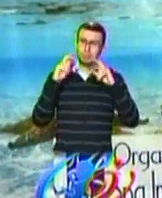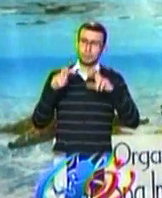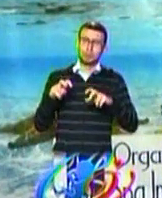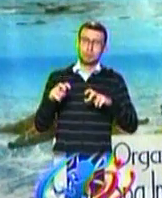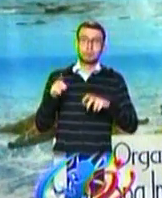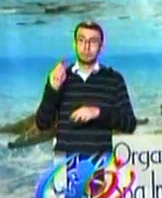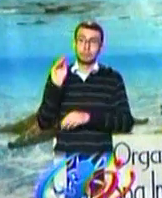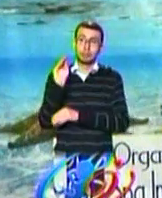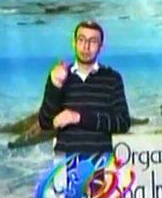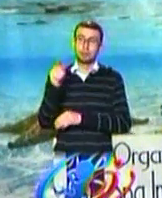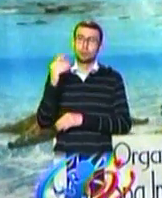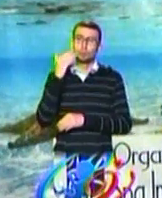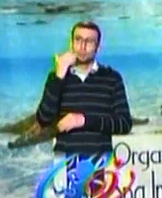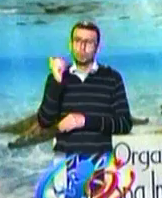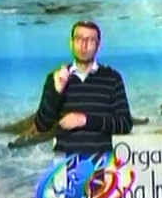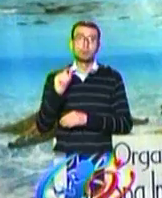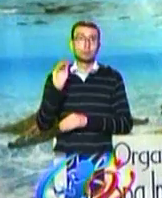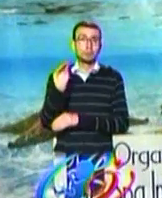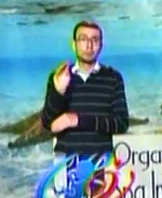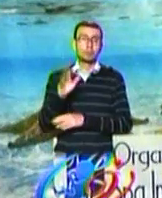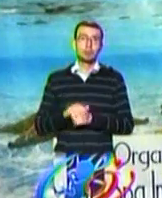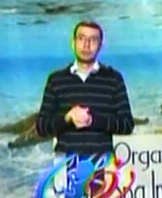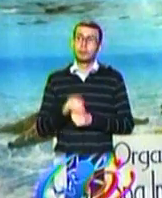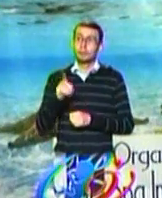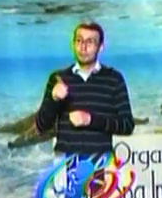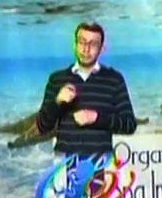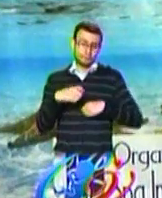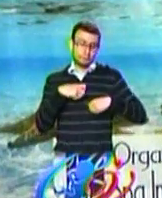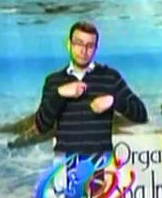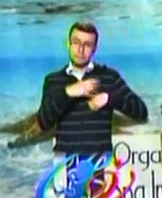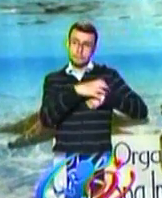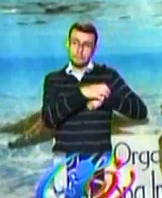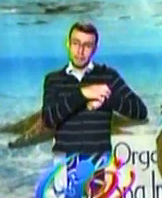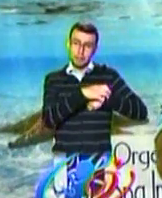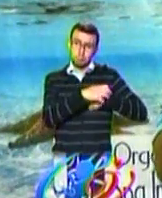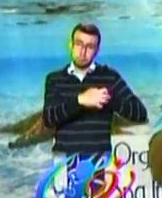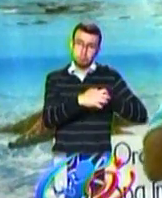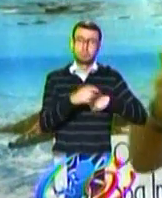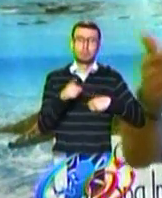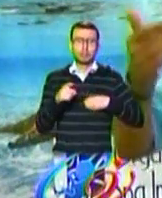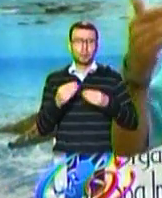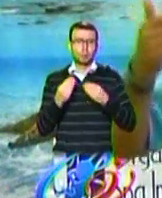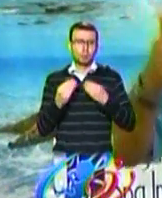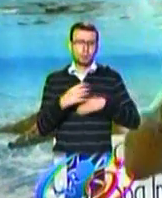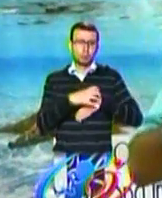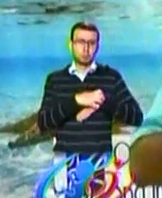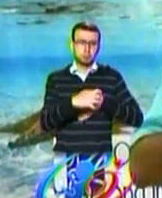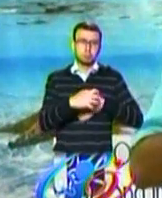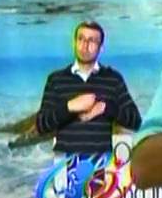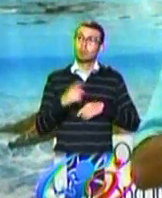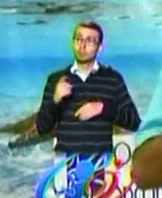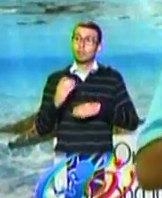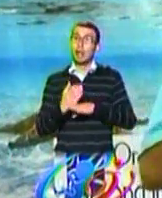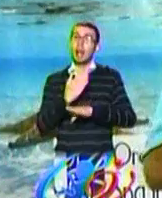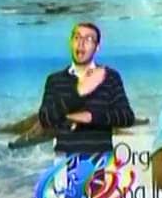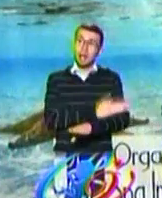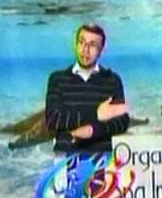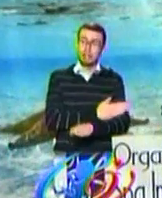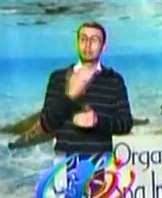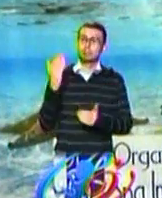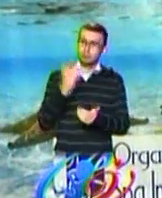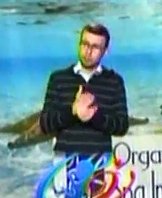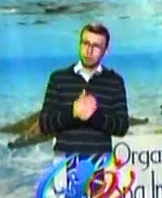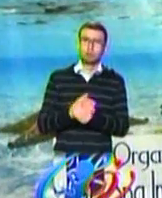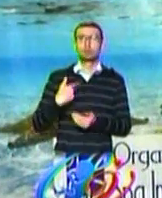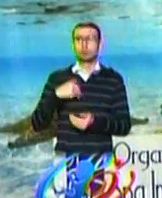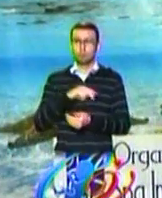señora, la lesión que usted tiene ha avanzado mucho. Si usted hubiera consultado antes, le hubiéramos hecho